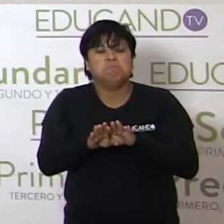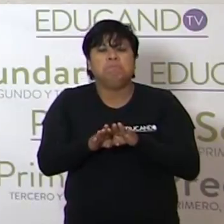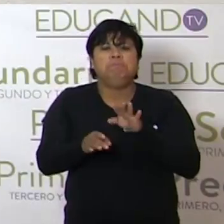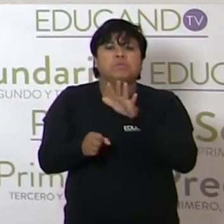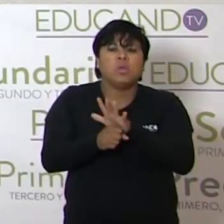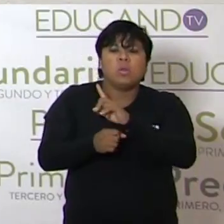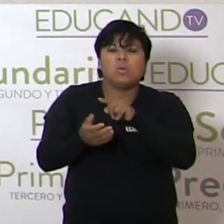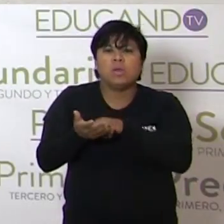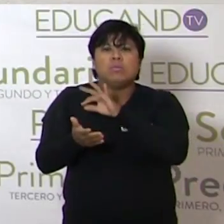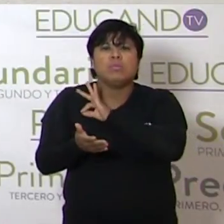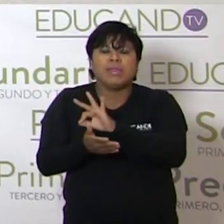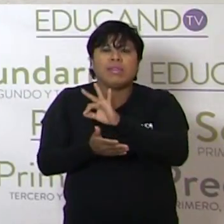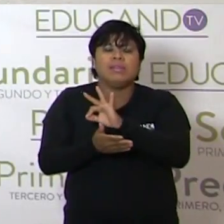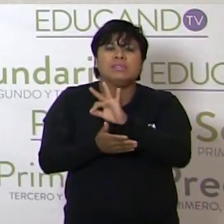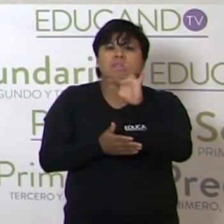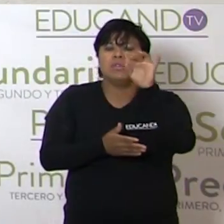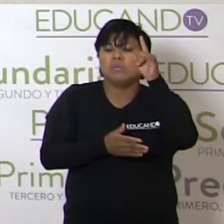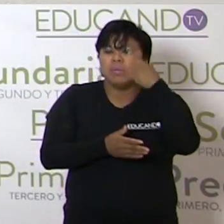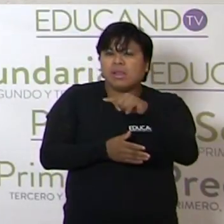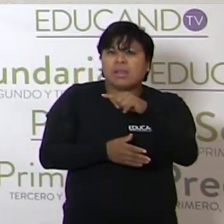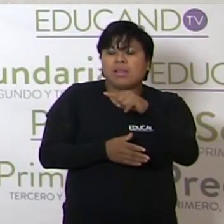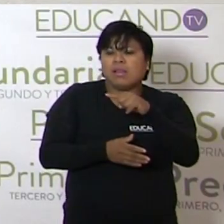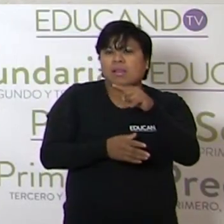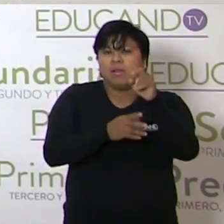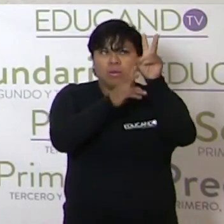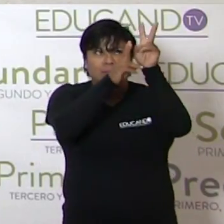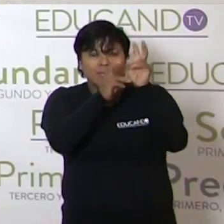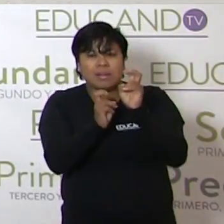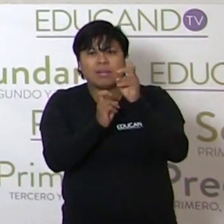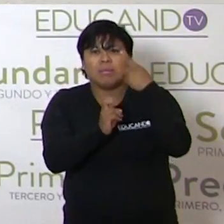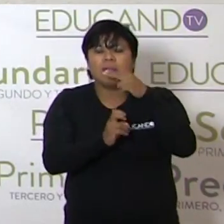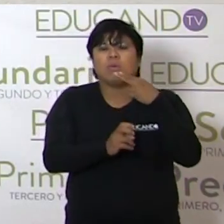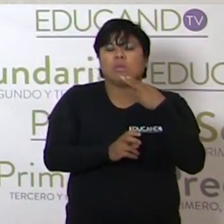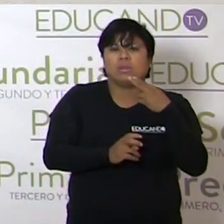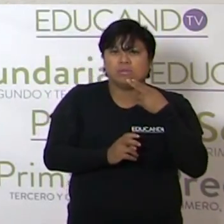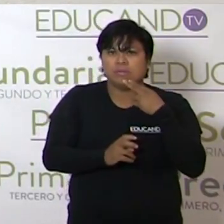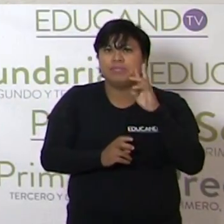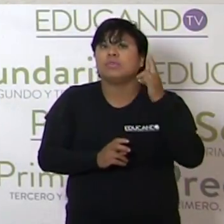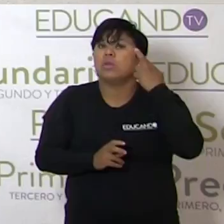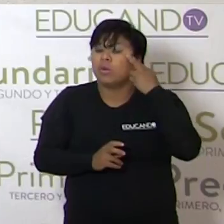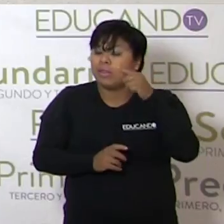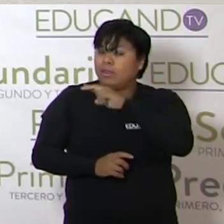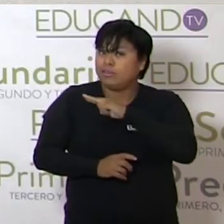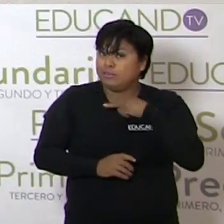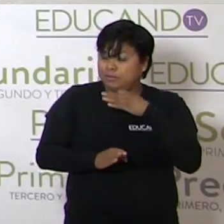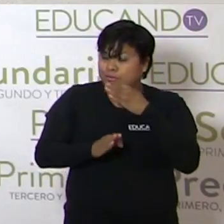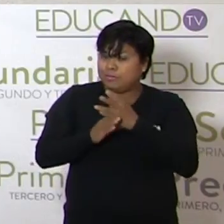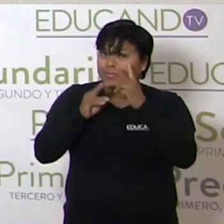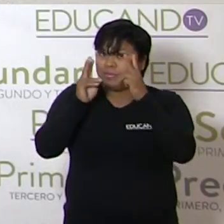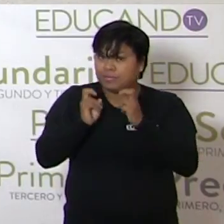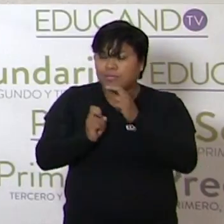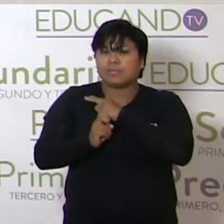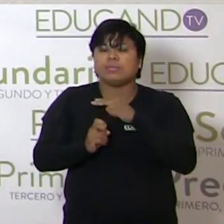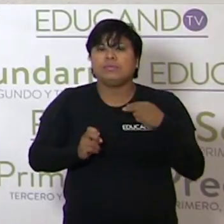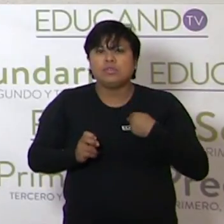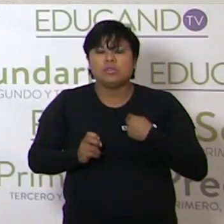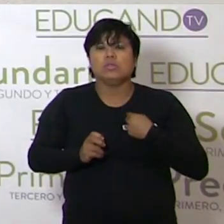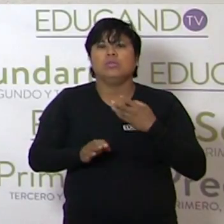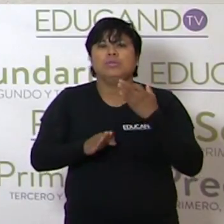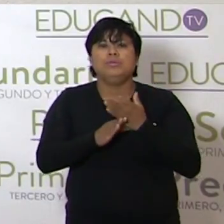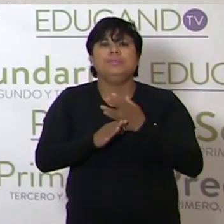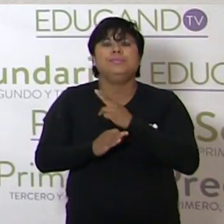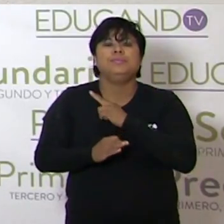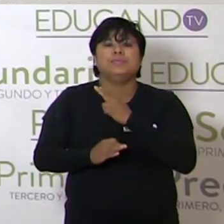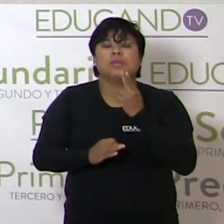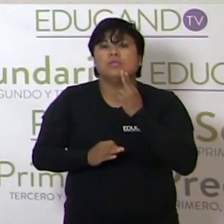qué lugares utilizar o qué juegos descargar. Recuerda que estamos viendo este tema y que vamos a usar